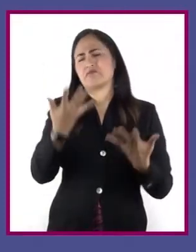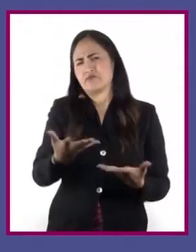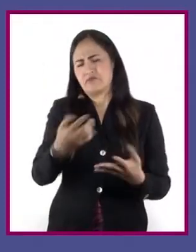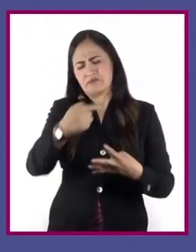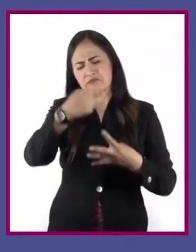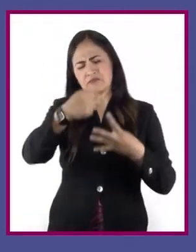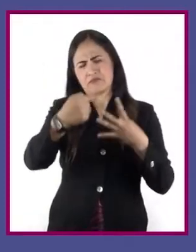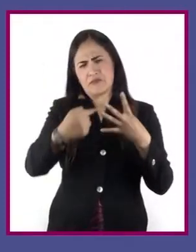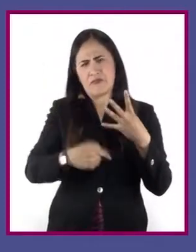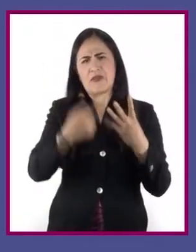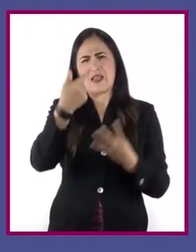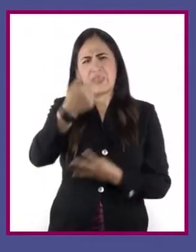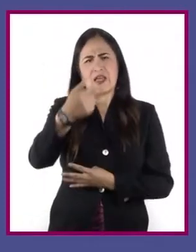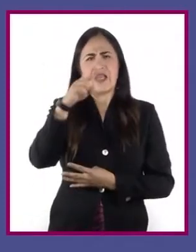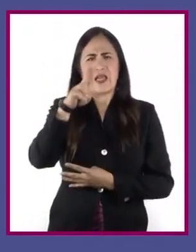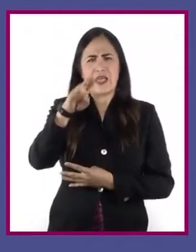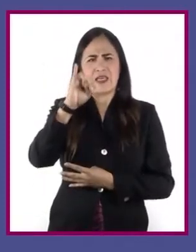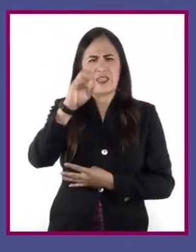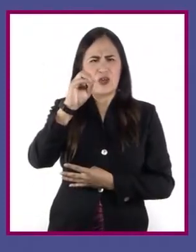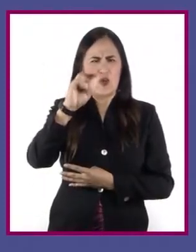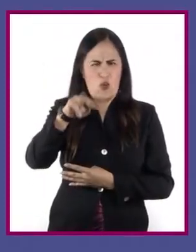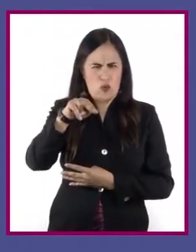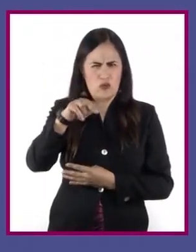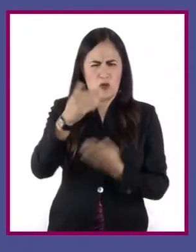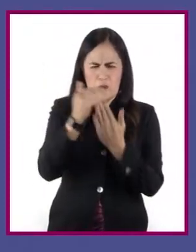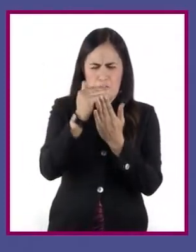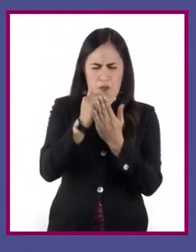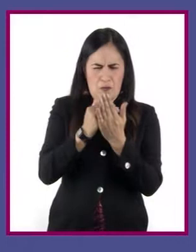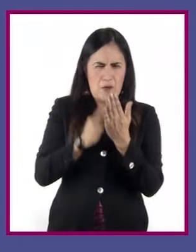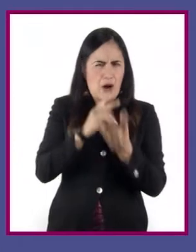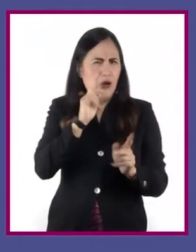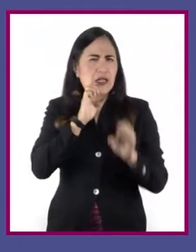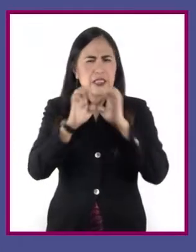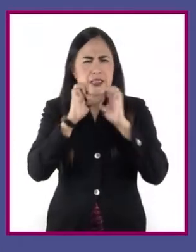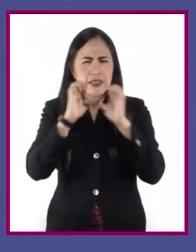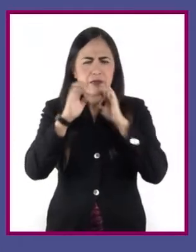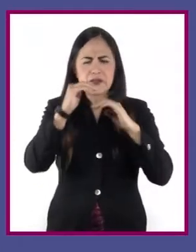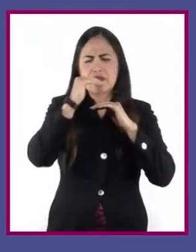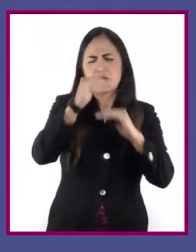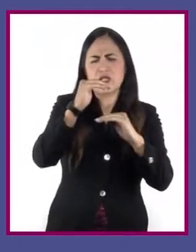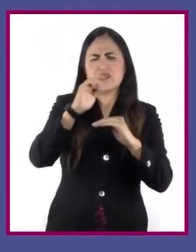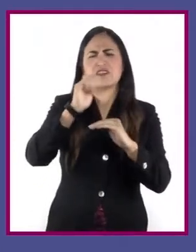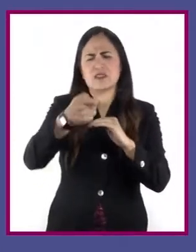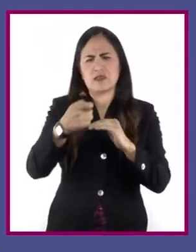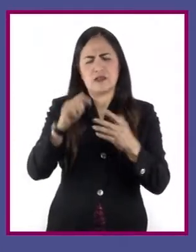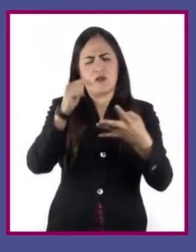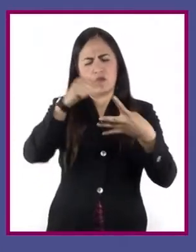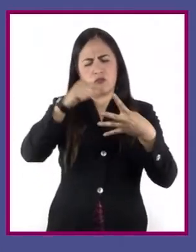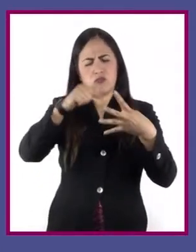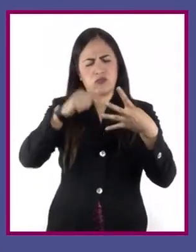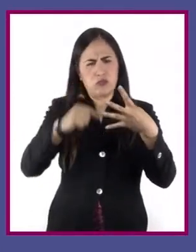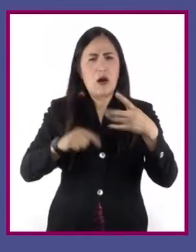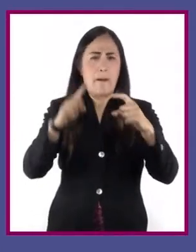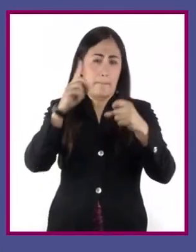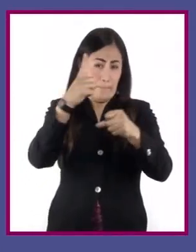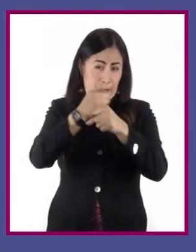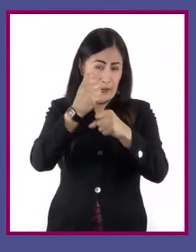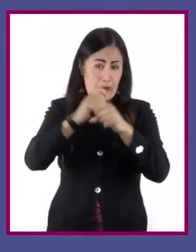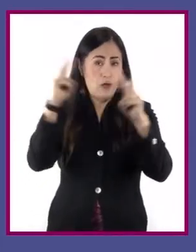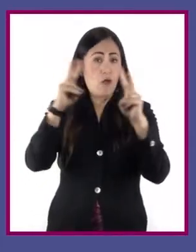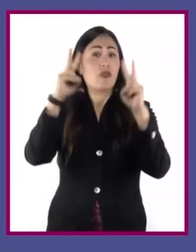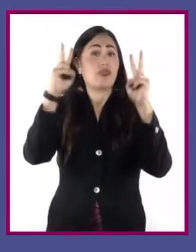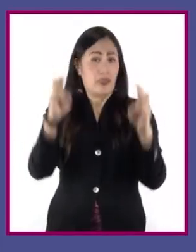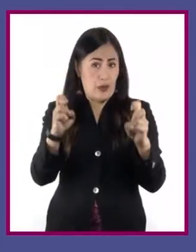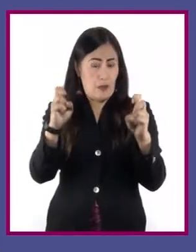de tener un guión de entrevista. Primero, es establecer un tema y propósito. Con ello se debe explorar